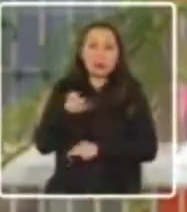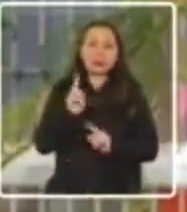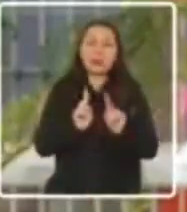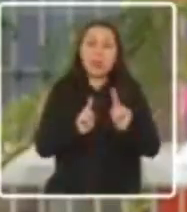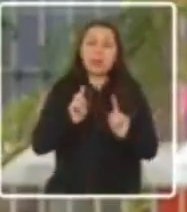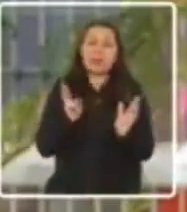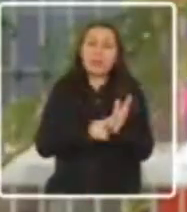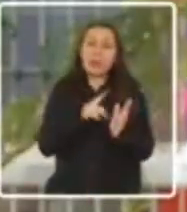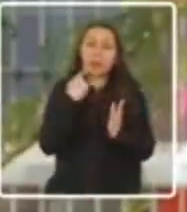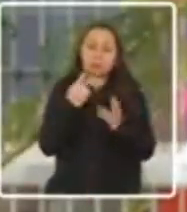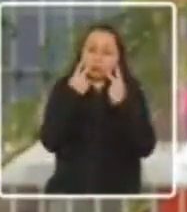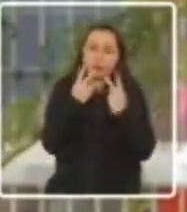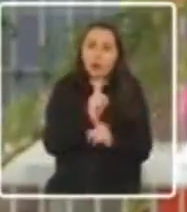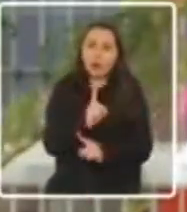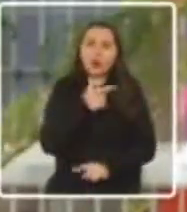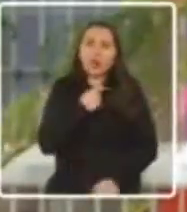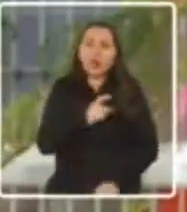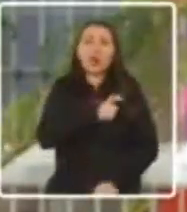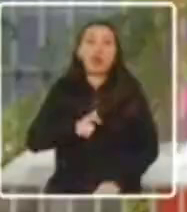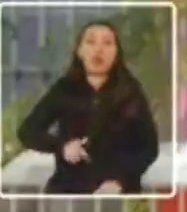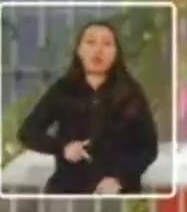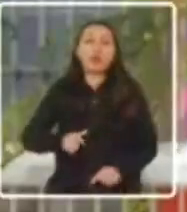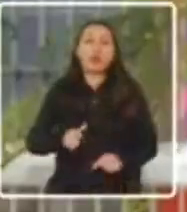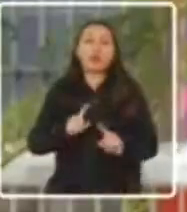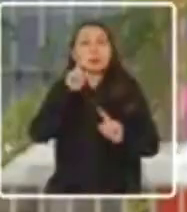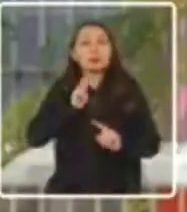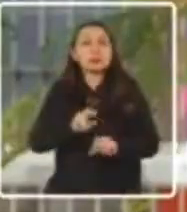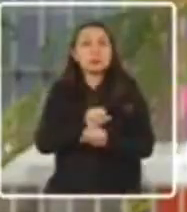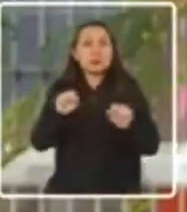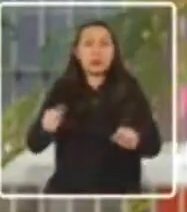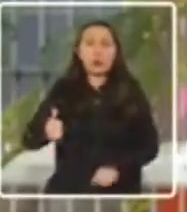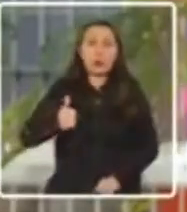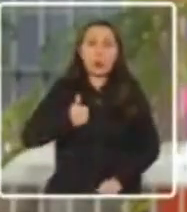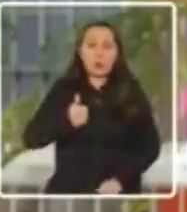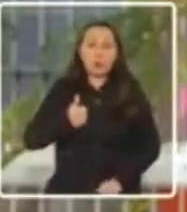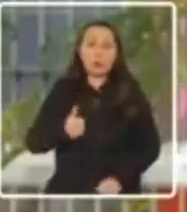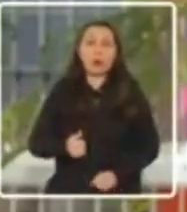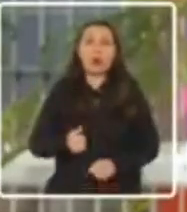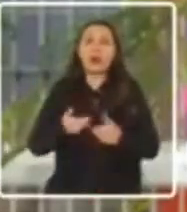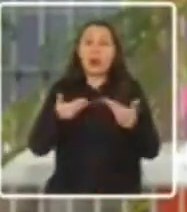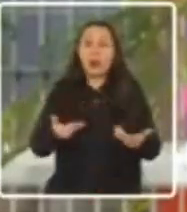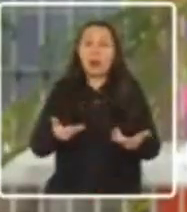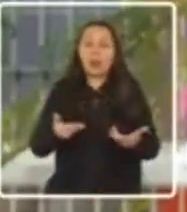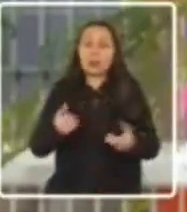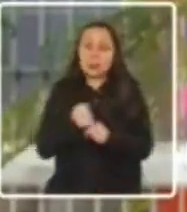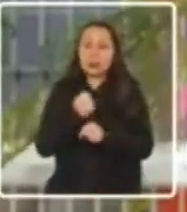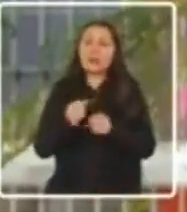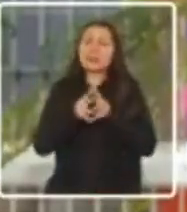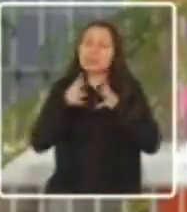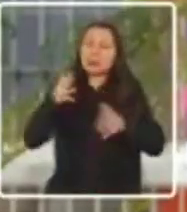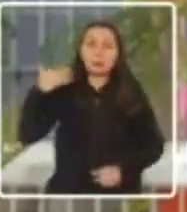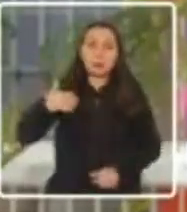que claramente tenemos que abordar. Yo no quiero que seamos un gobierno más que no ha podido cumplir con esta pega